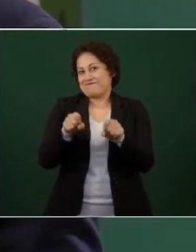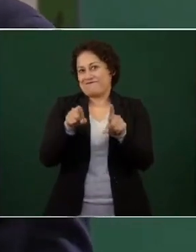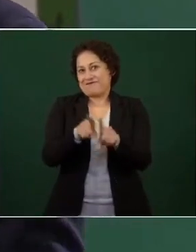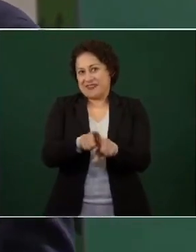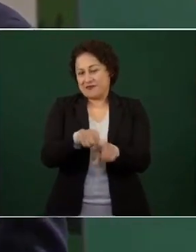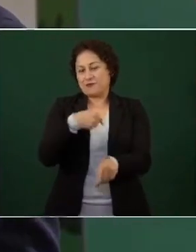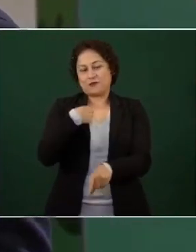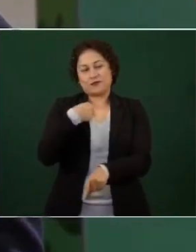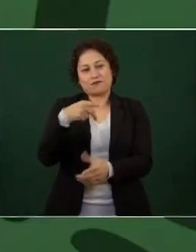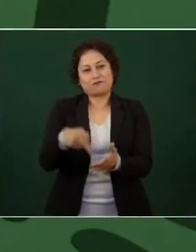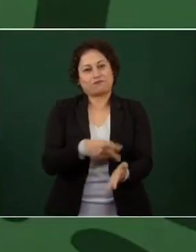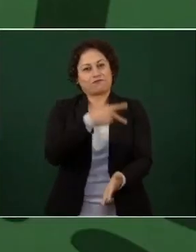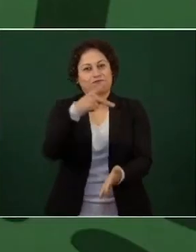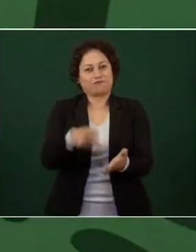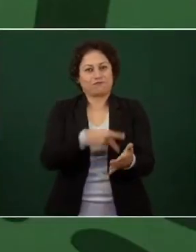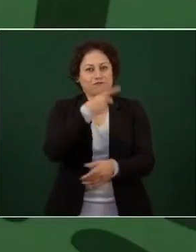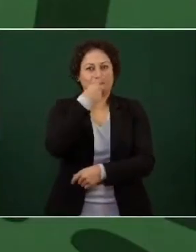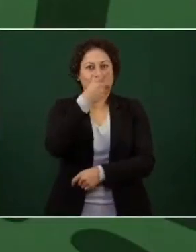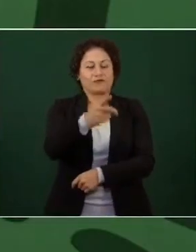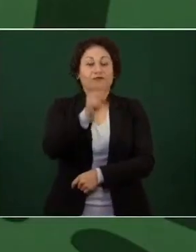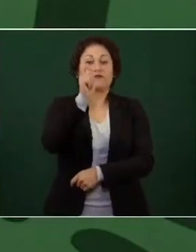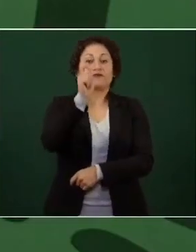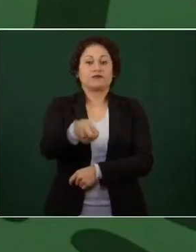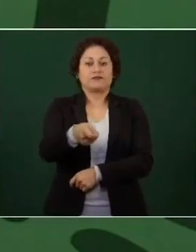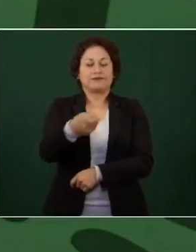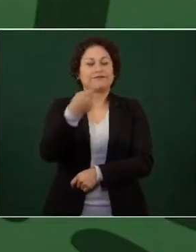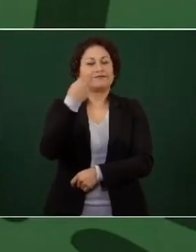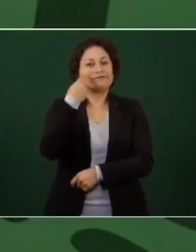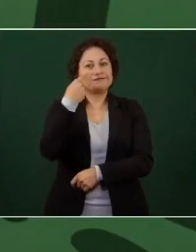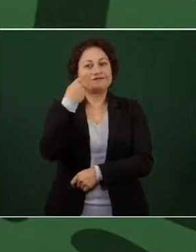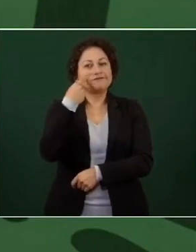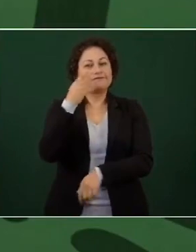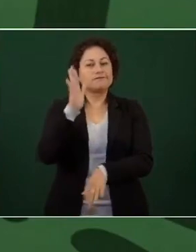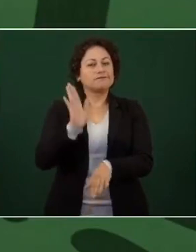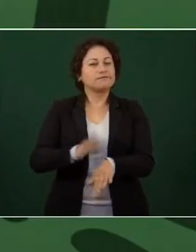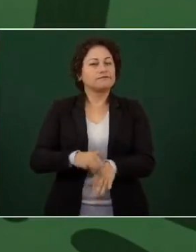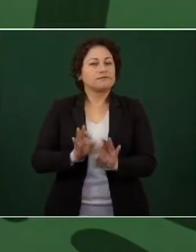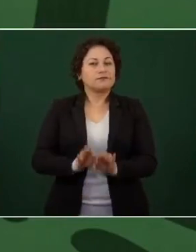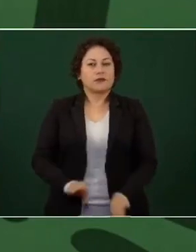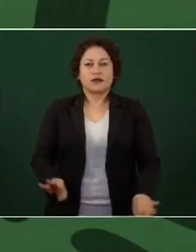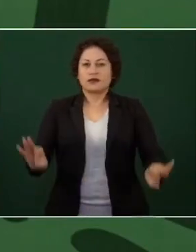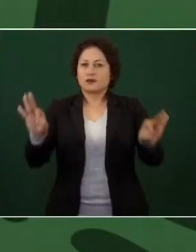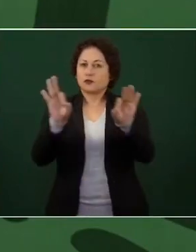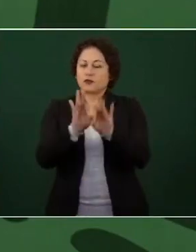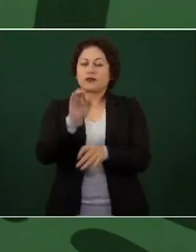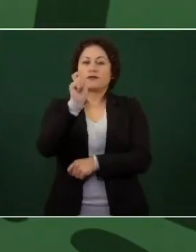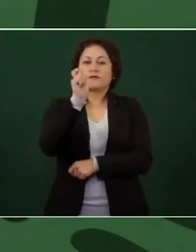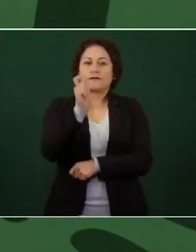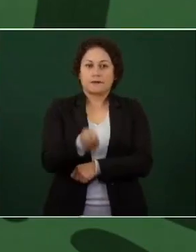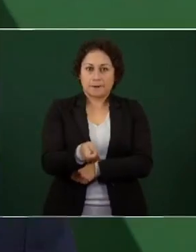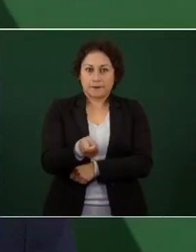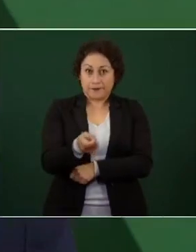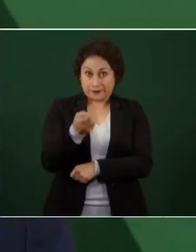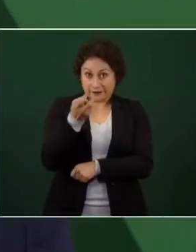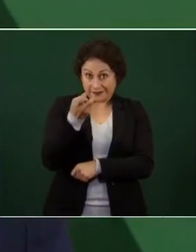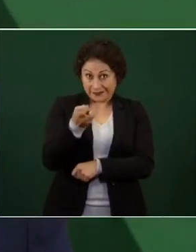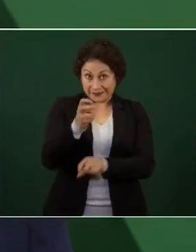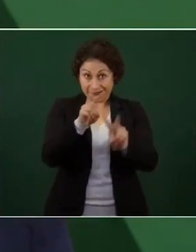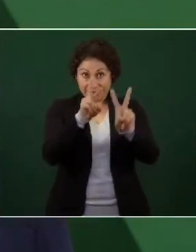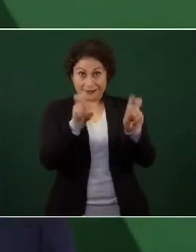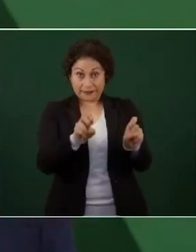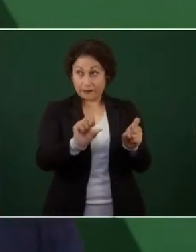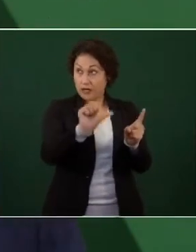Reitero que lo más importante es que estos casos